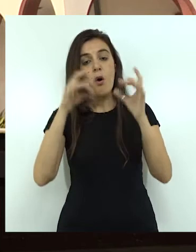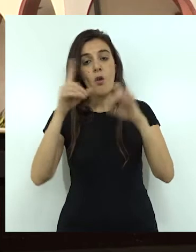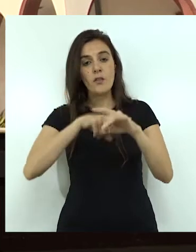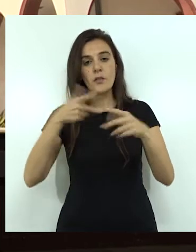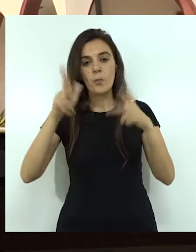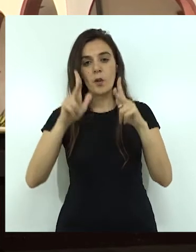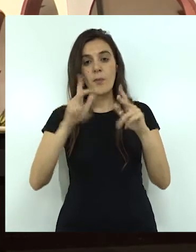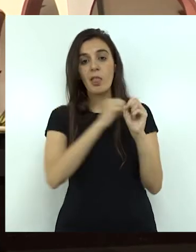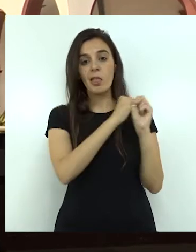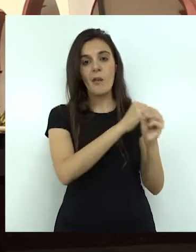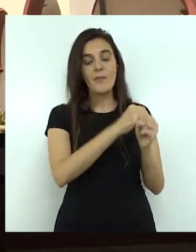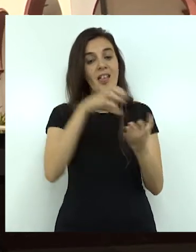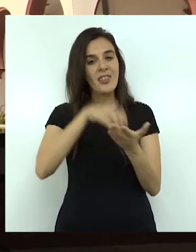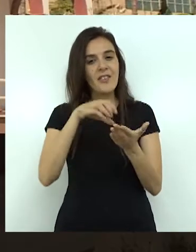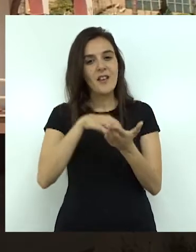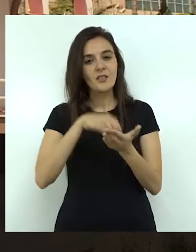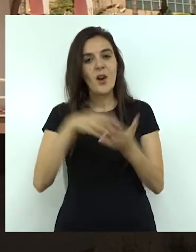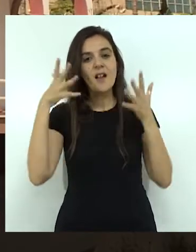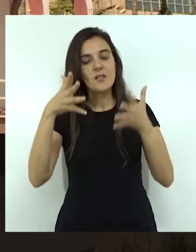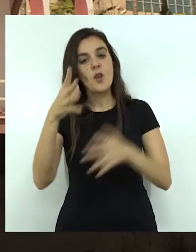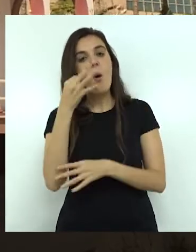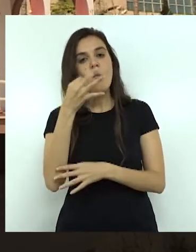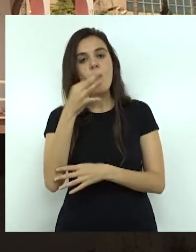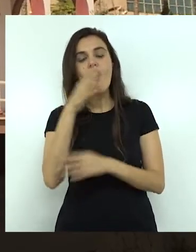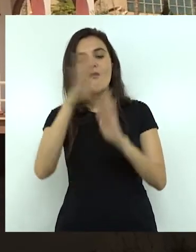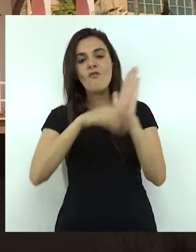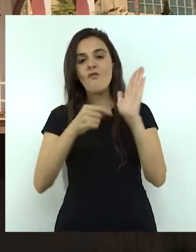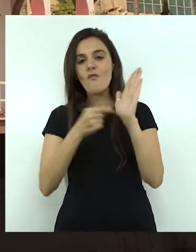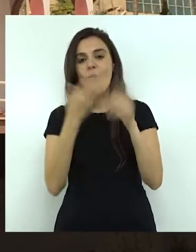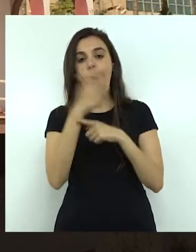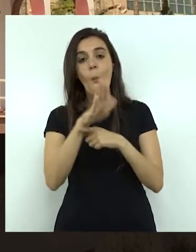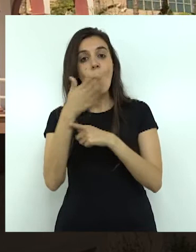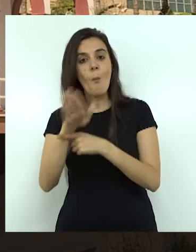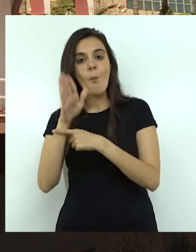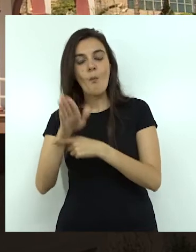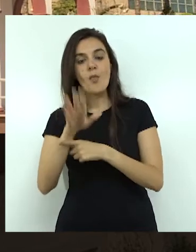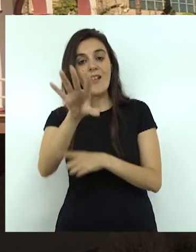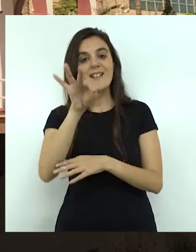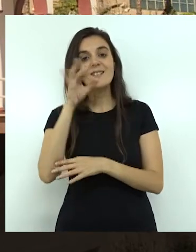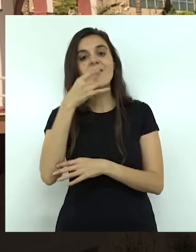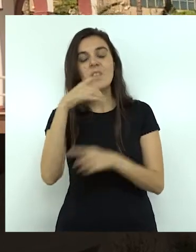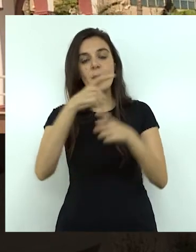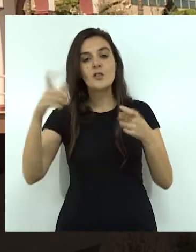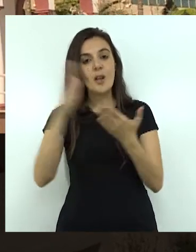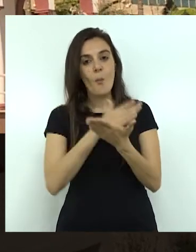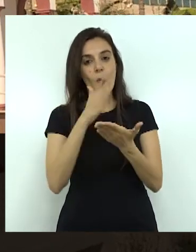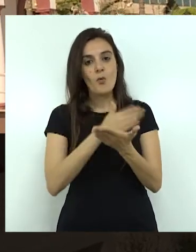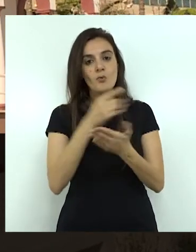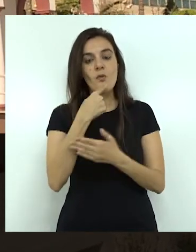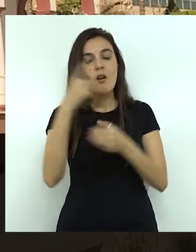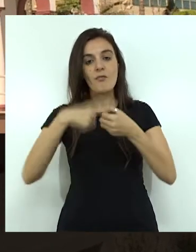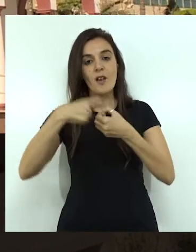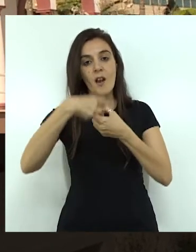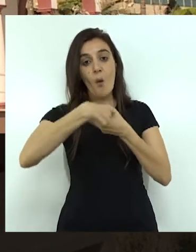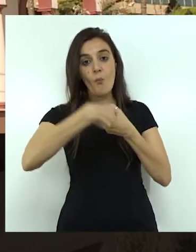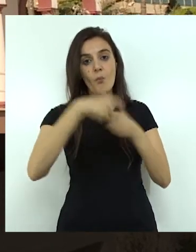dependientes del centro asesor de la mujer ha presentado los criterios que se tendrán en cuenta a la hora de seleccionar a los beneficiarios de las plazas de